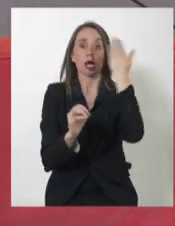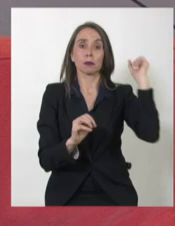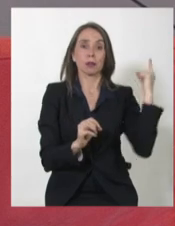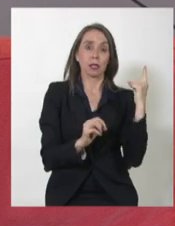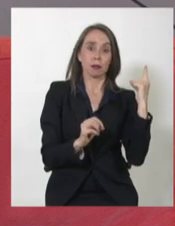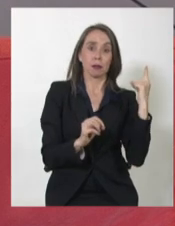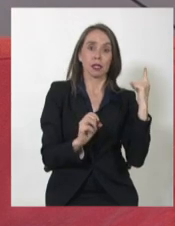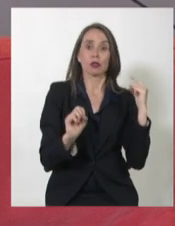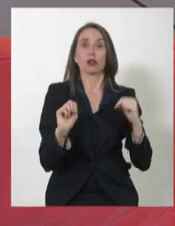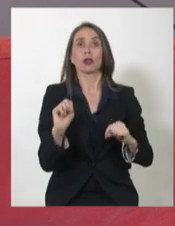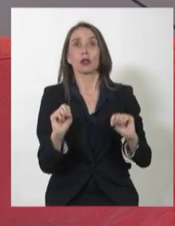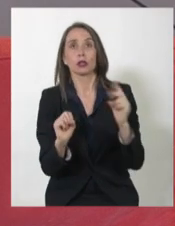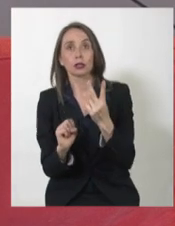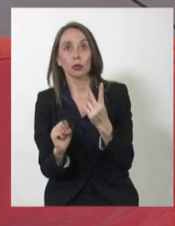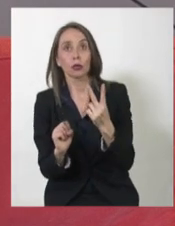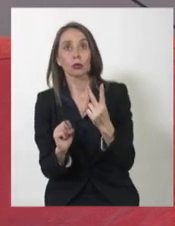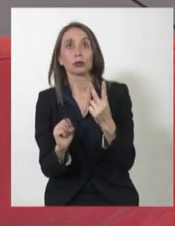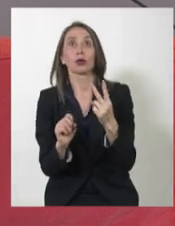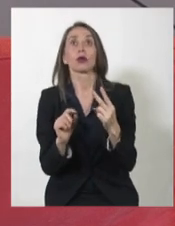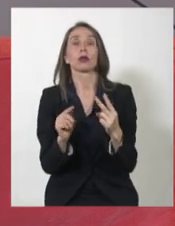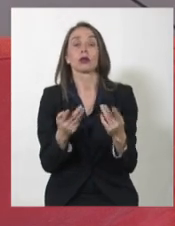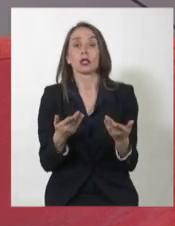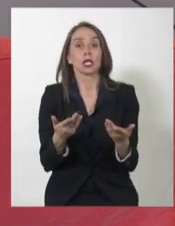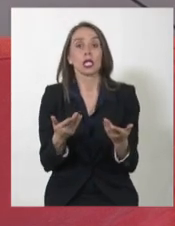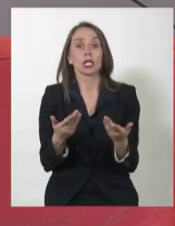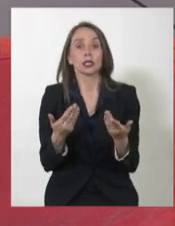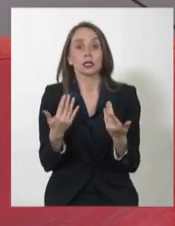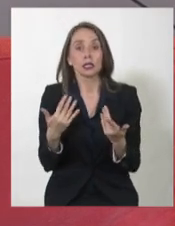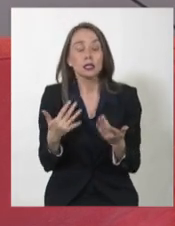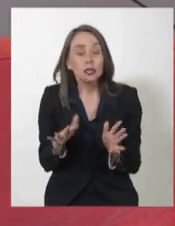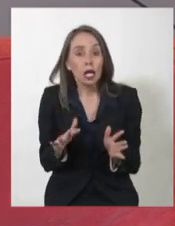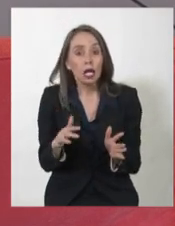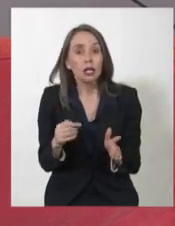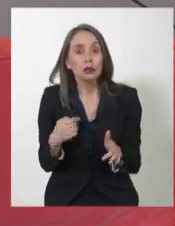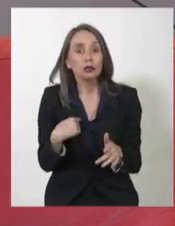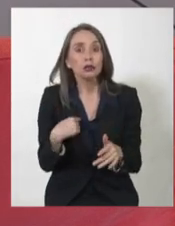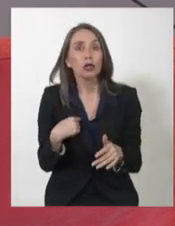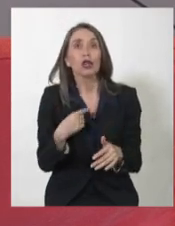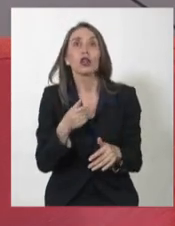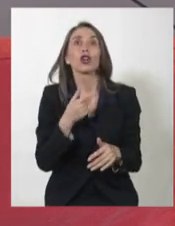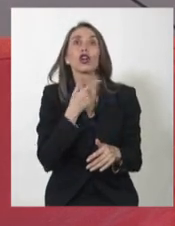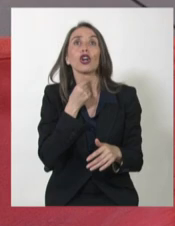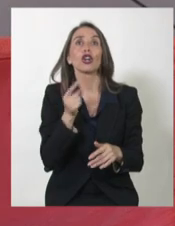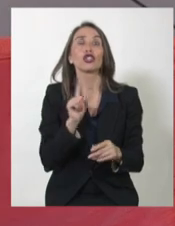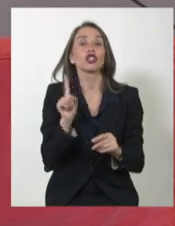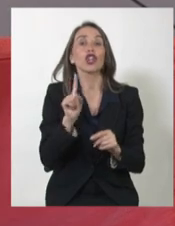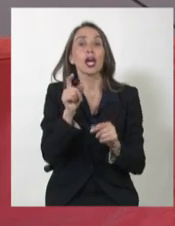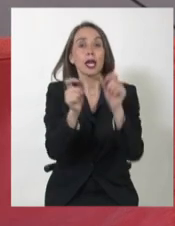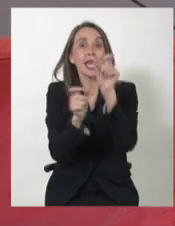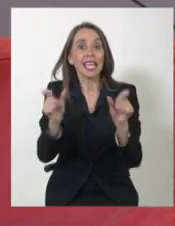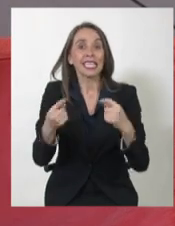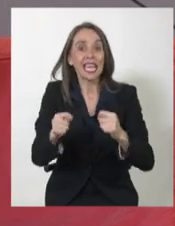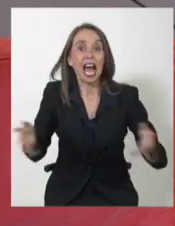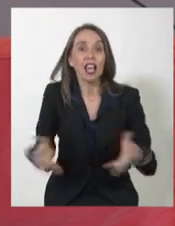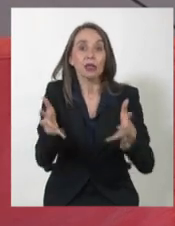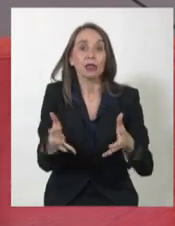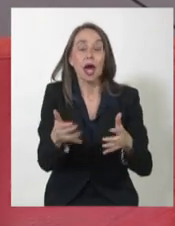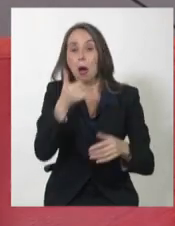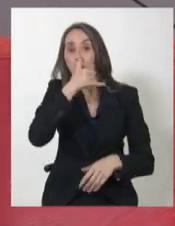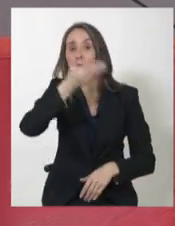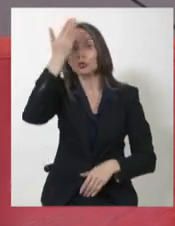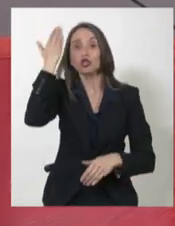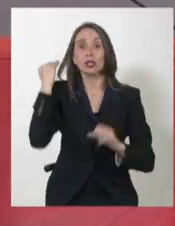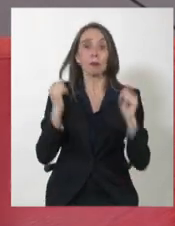Despertó el constituyente originario, pero ya yo creo que no se quiere dormir, no tiene sueño, porque ya descansó mucho